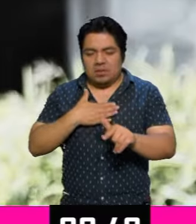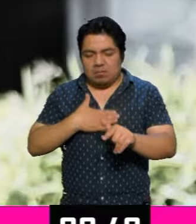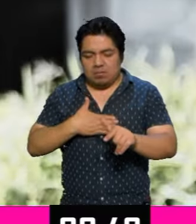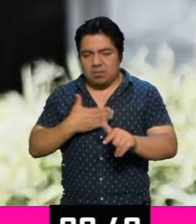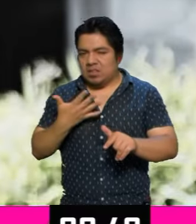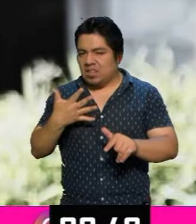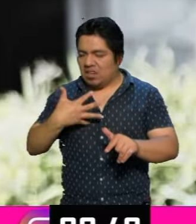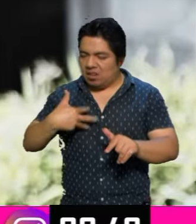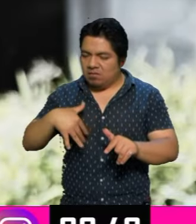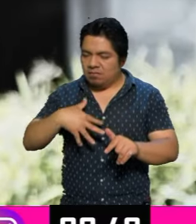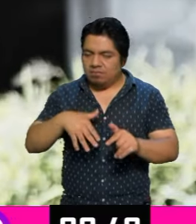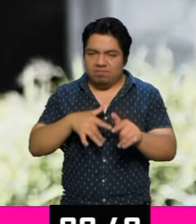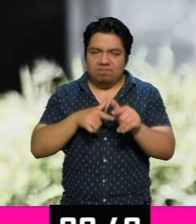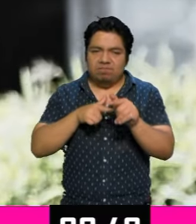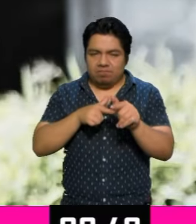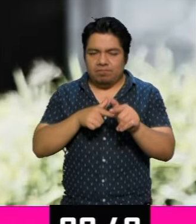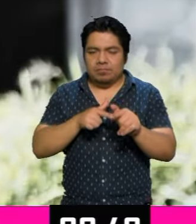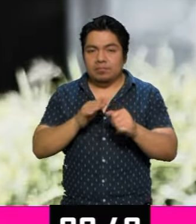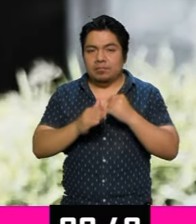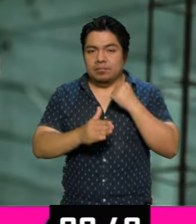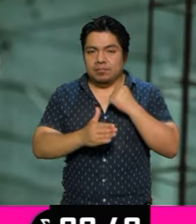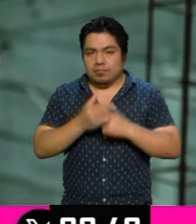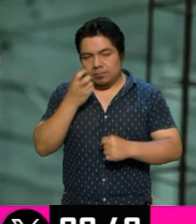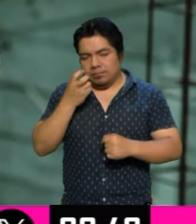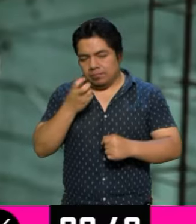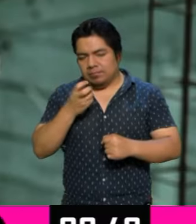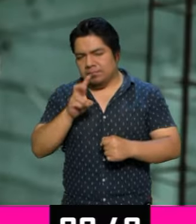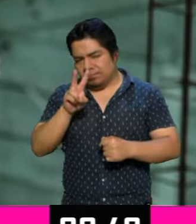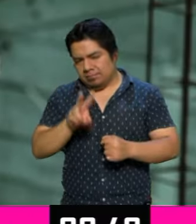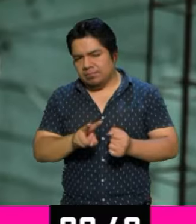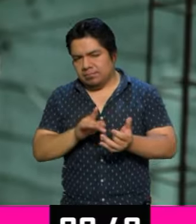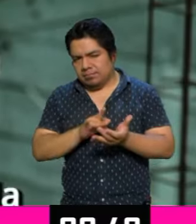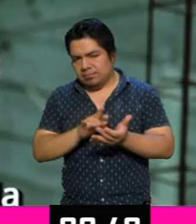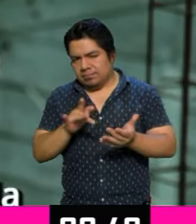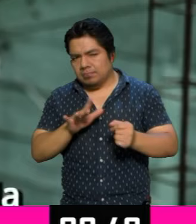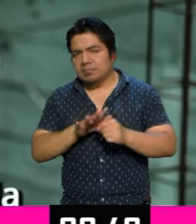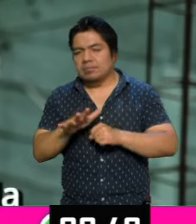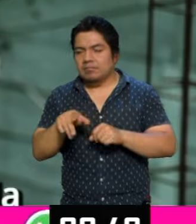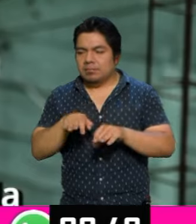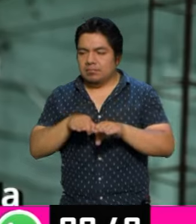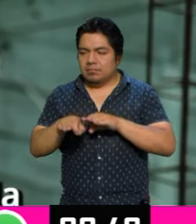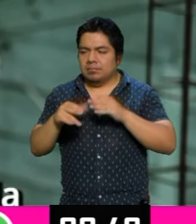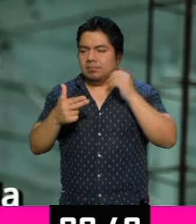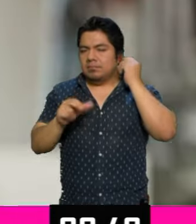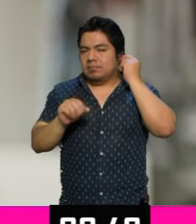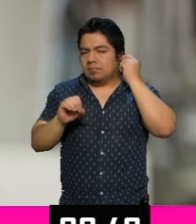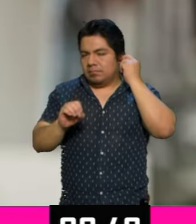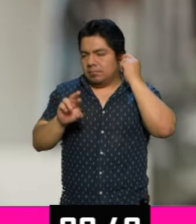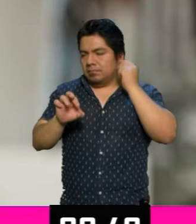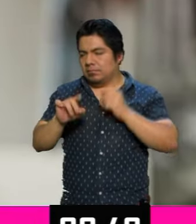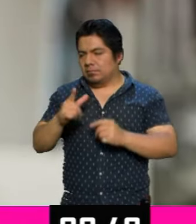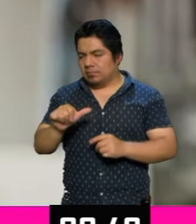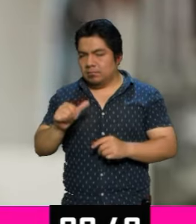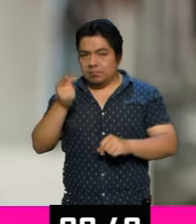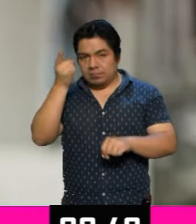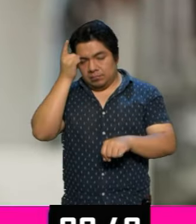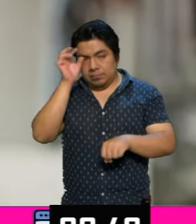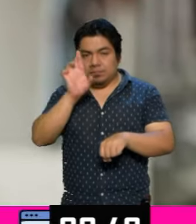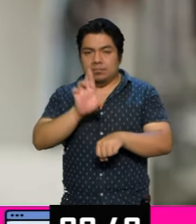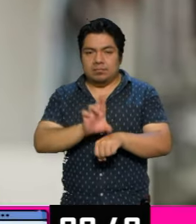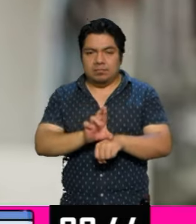justicia y por eso se agradece, pero se agradece mucho la chamba de Héctor Ortega, el director del